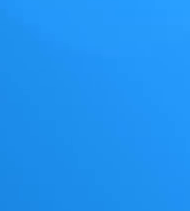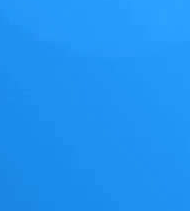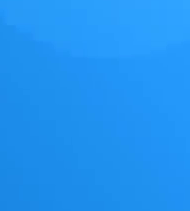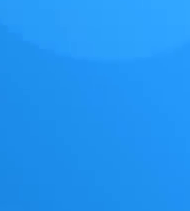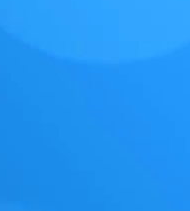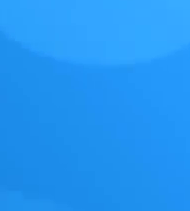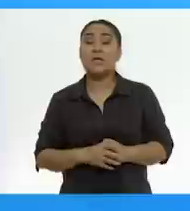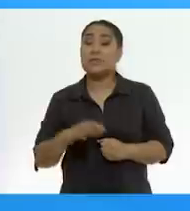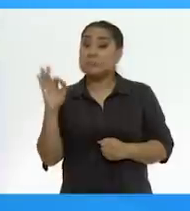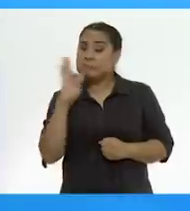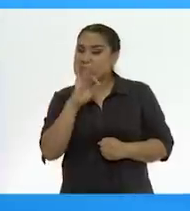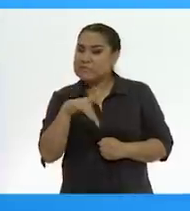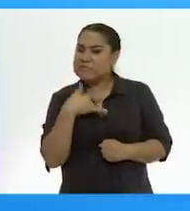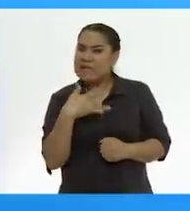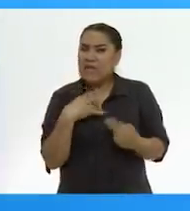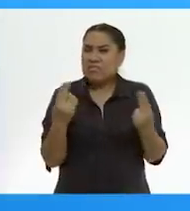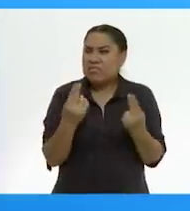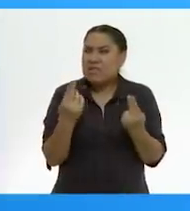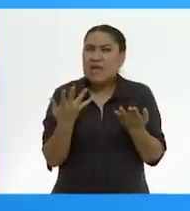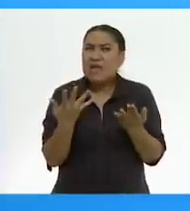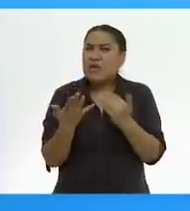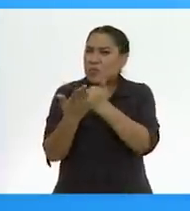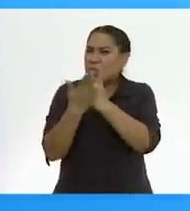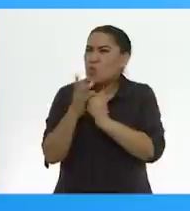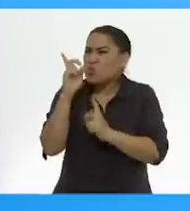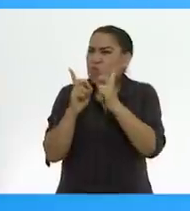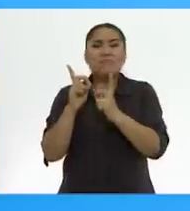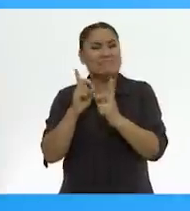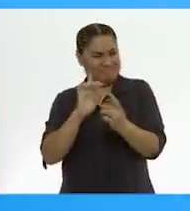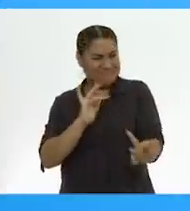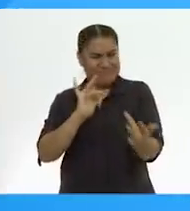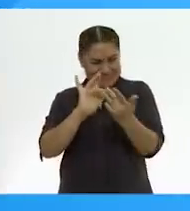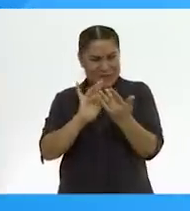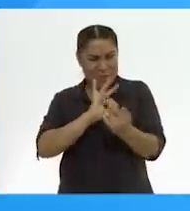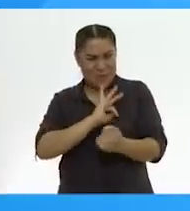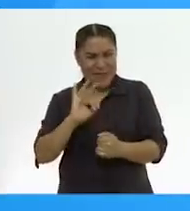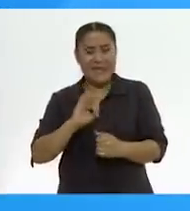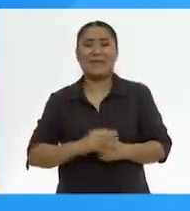Si necesitas ayuda para resolver tus dudas, contáctanos.